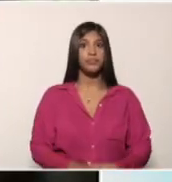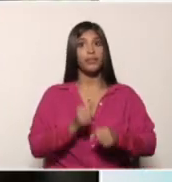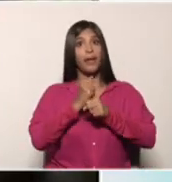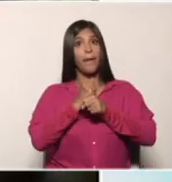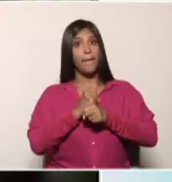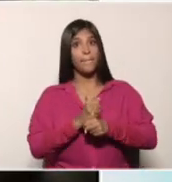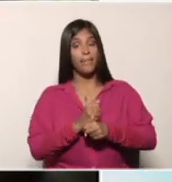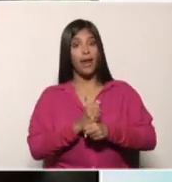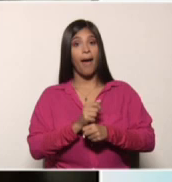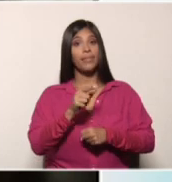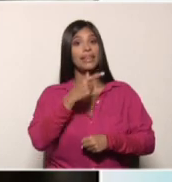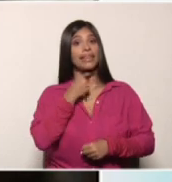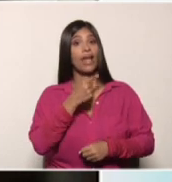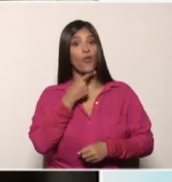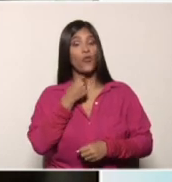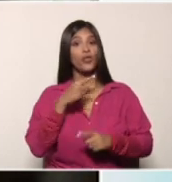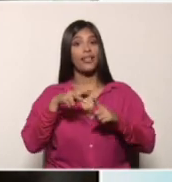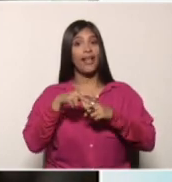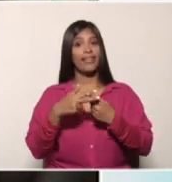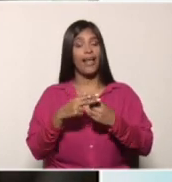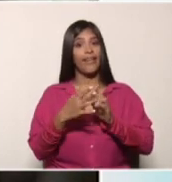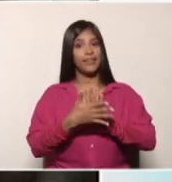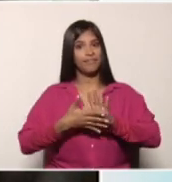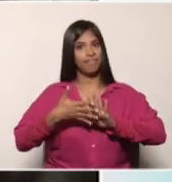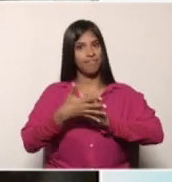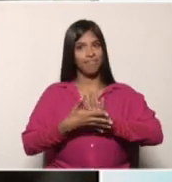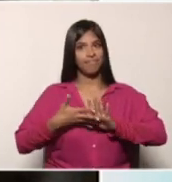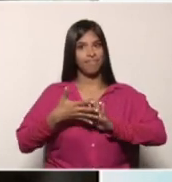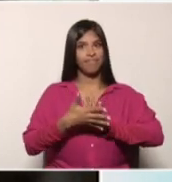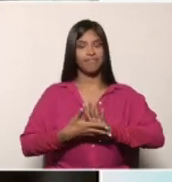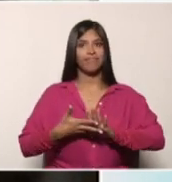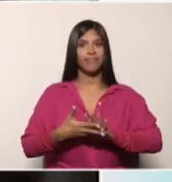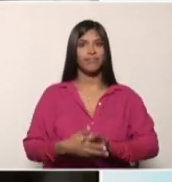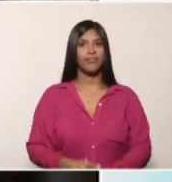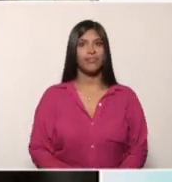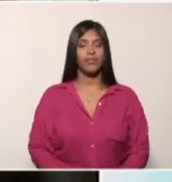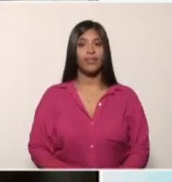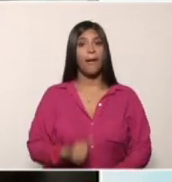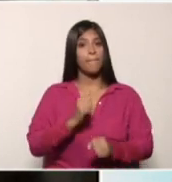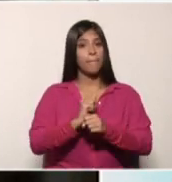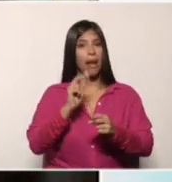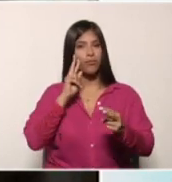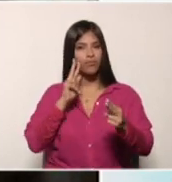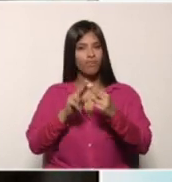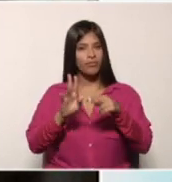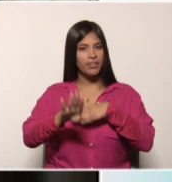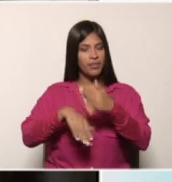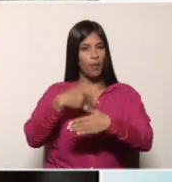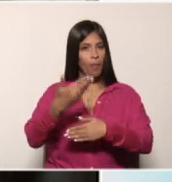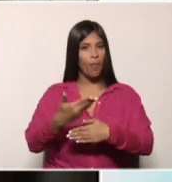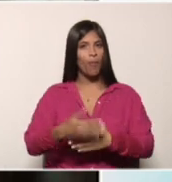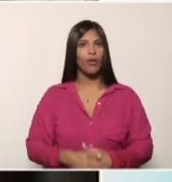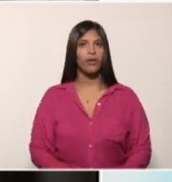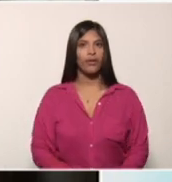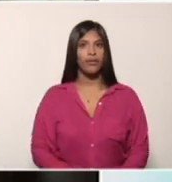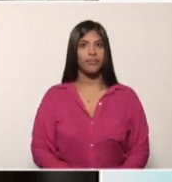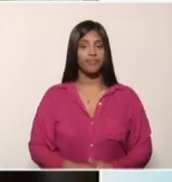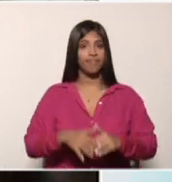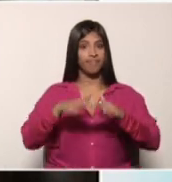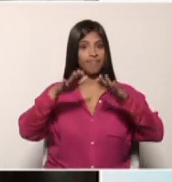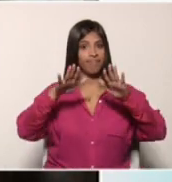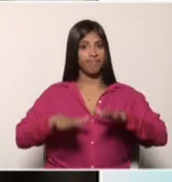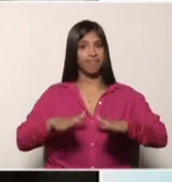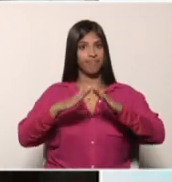Esperamos haya sido de su agrado este taller de lengua de señas. Esperamos vernos en una próxima oportunidad. Así que